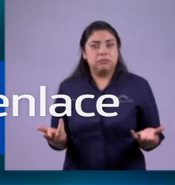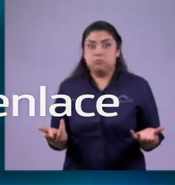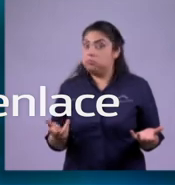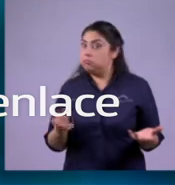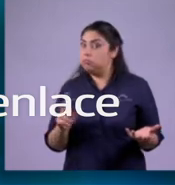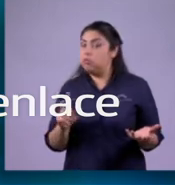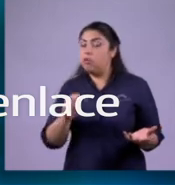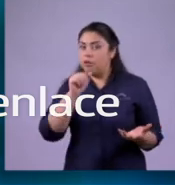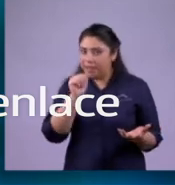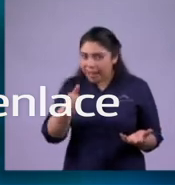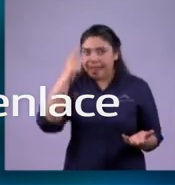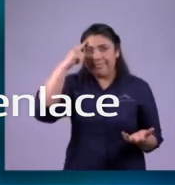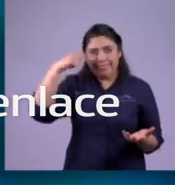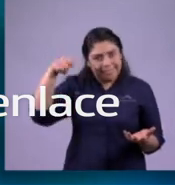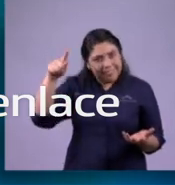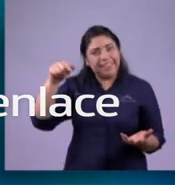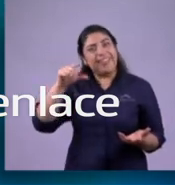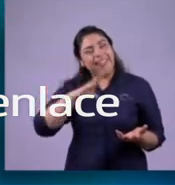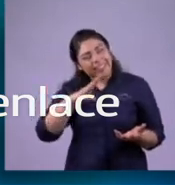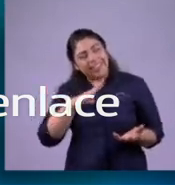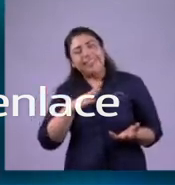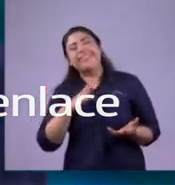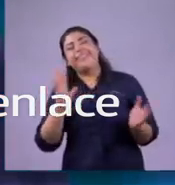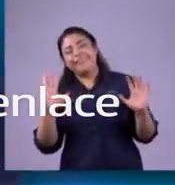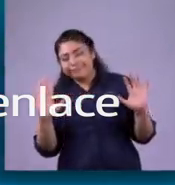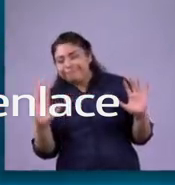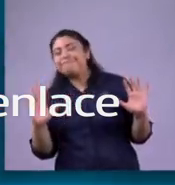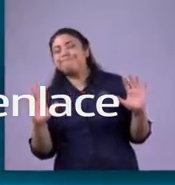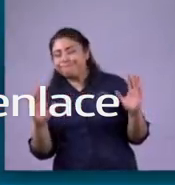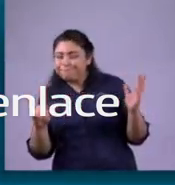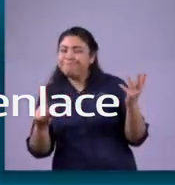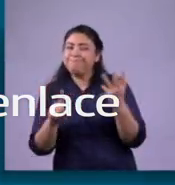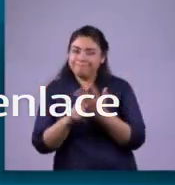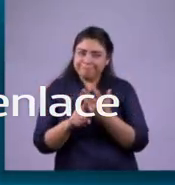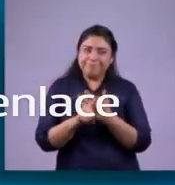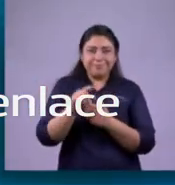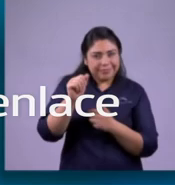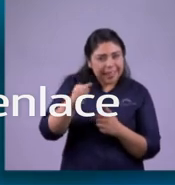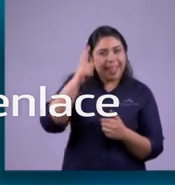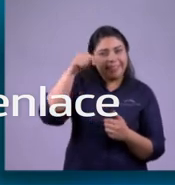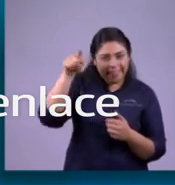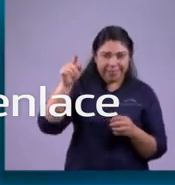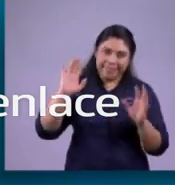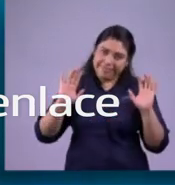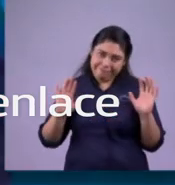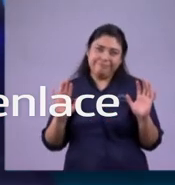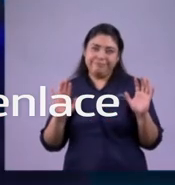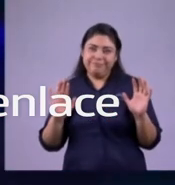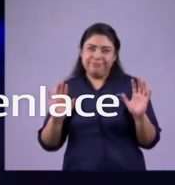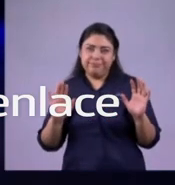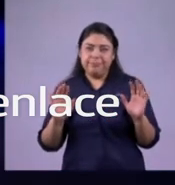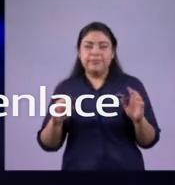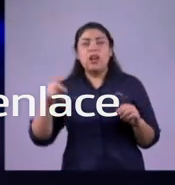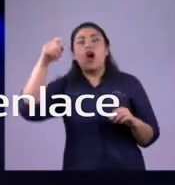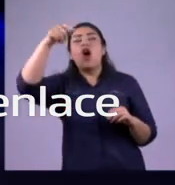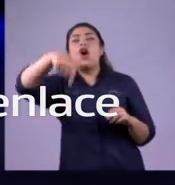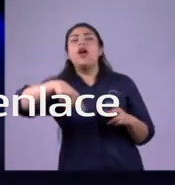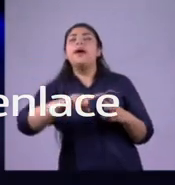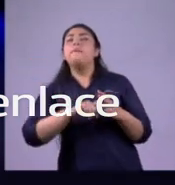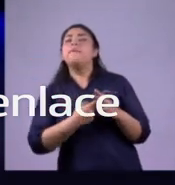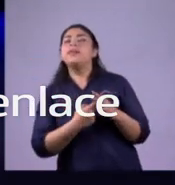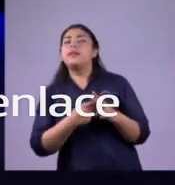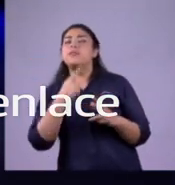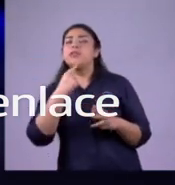basta lea cada día su propio mal y por eso empecé diciendo en esta predicación mañana será otro día